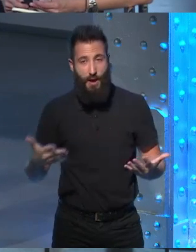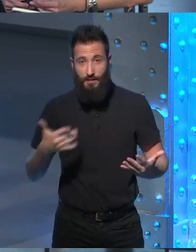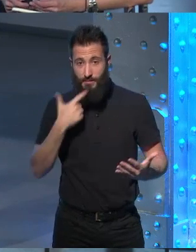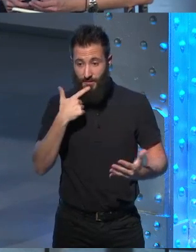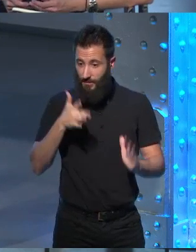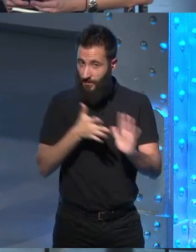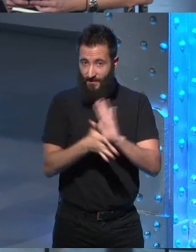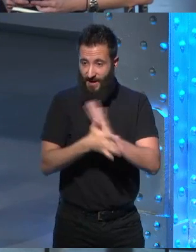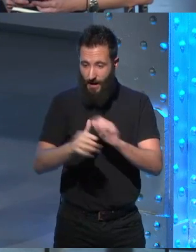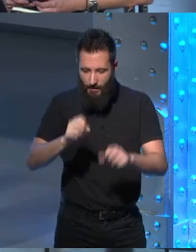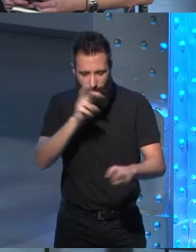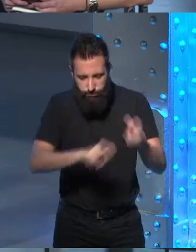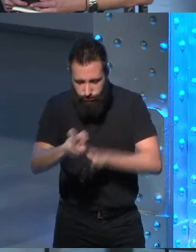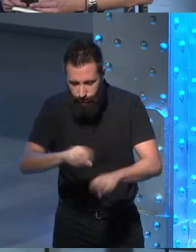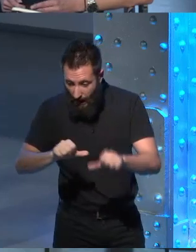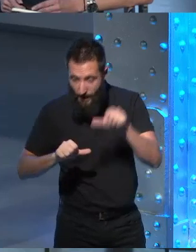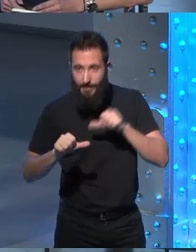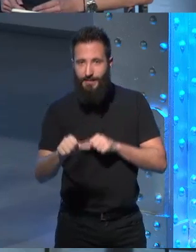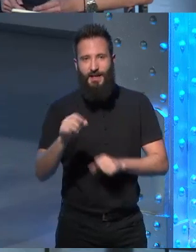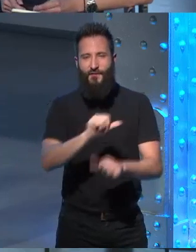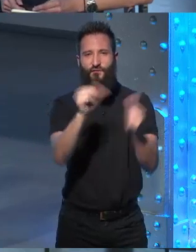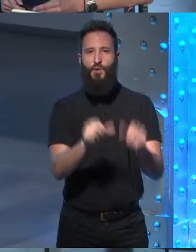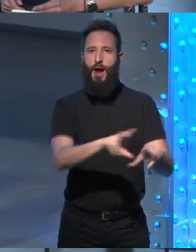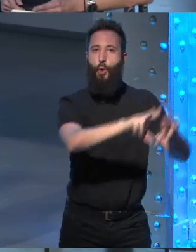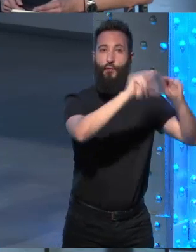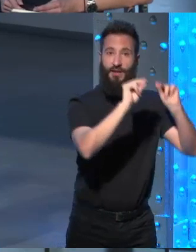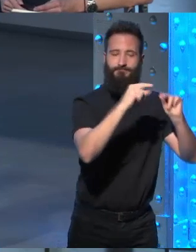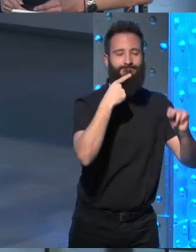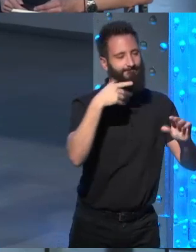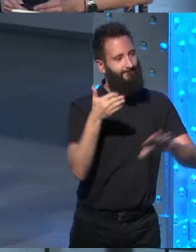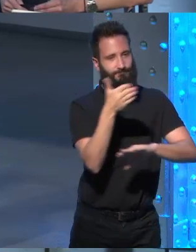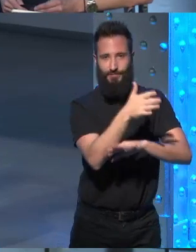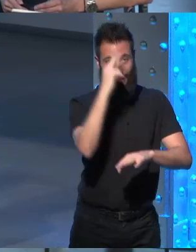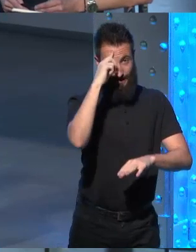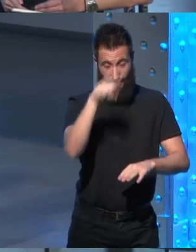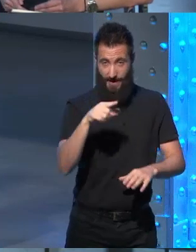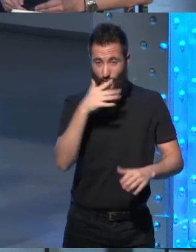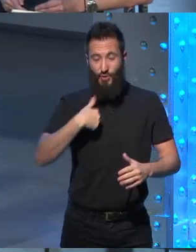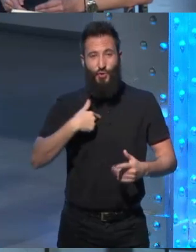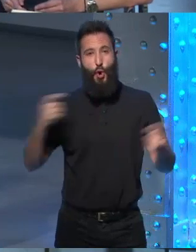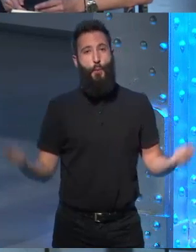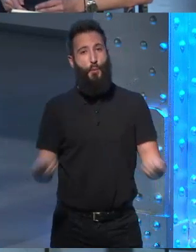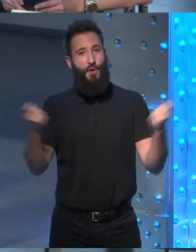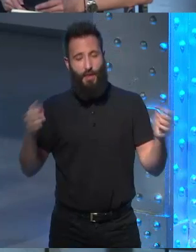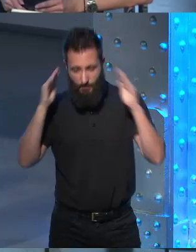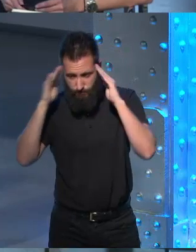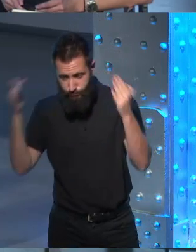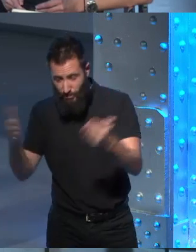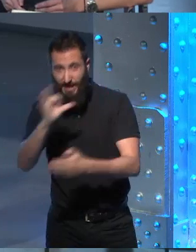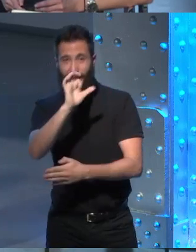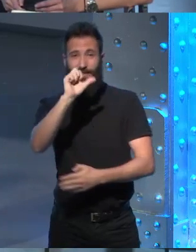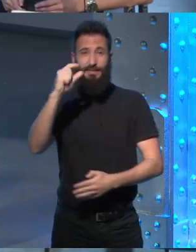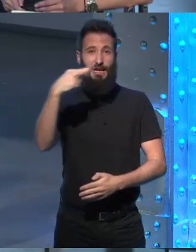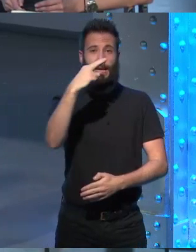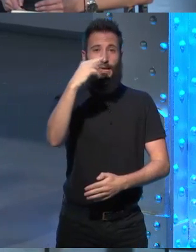cuál iba a ser la forma final. O sea, sabíamos que, bueno, yo me dedicaba a la publicidad, Sergio se ha dedicado durante mucho tiempo